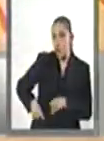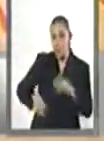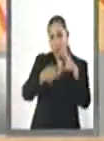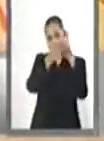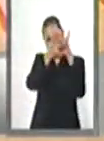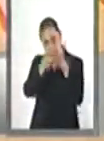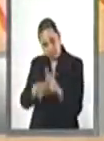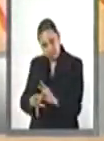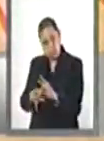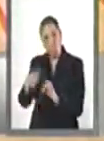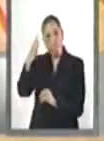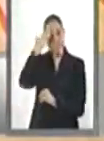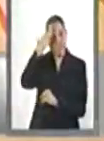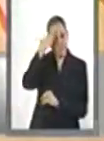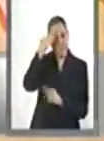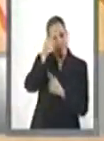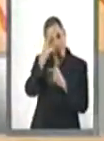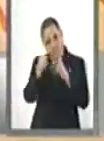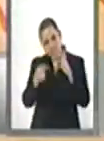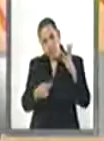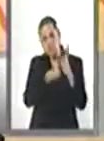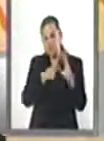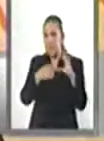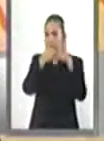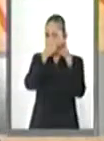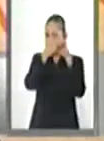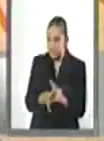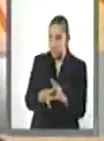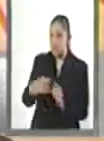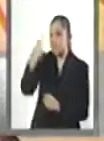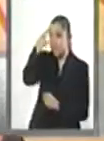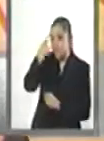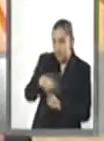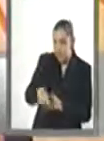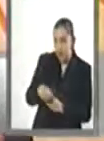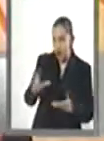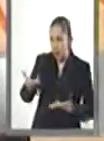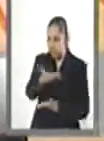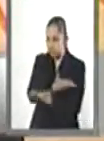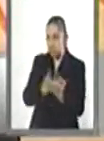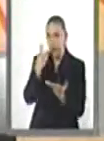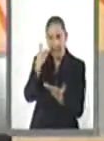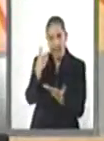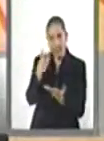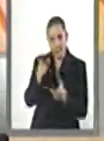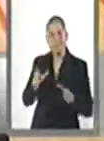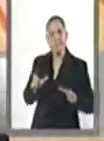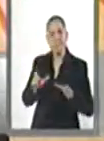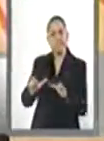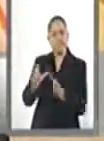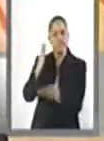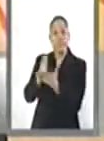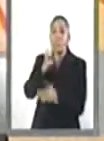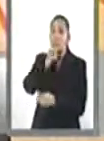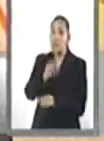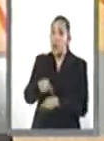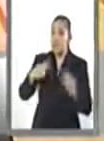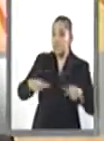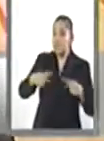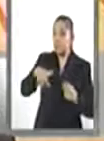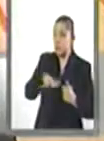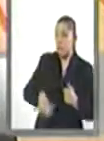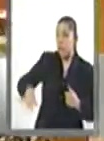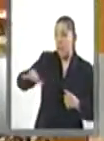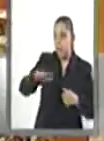gobierno, así como de la misma participación de la ciudadanía, como hasta este momento